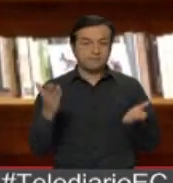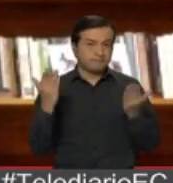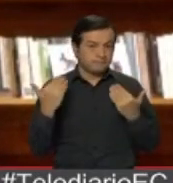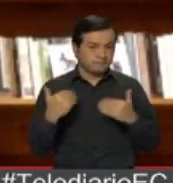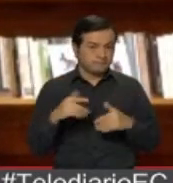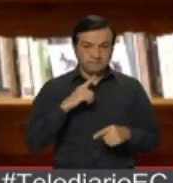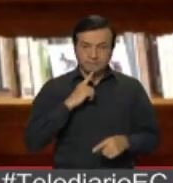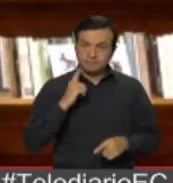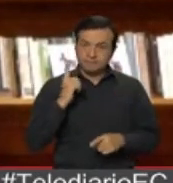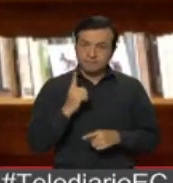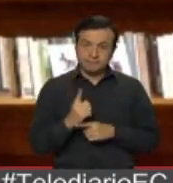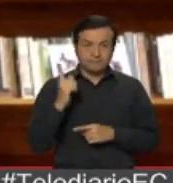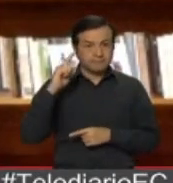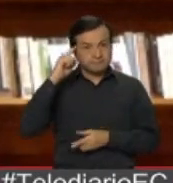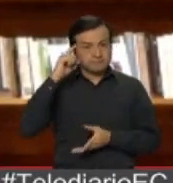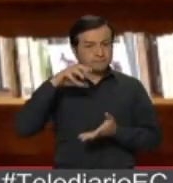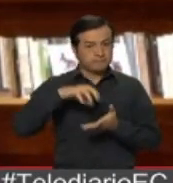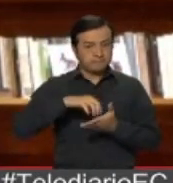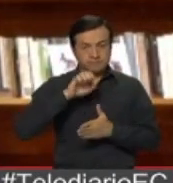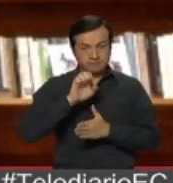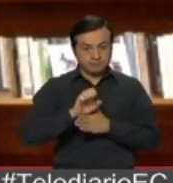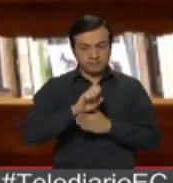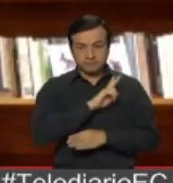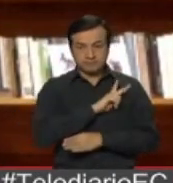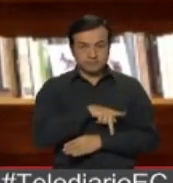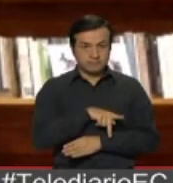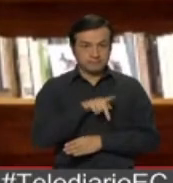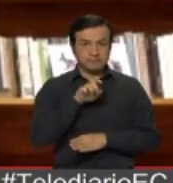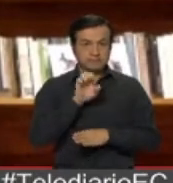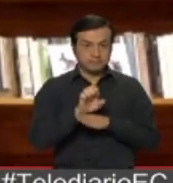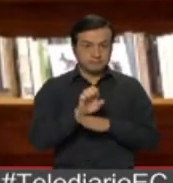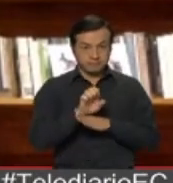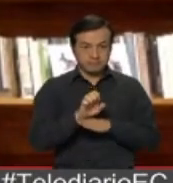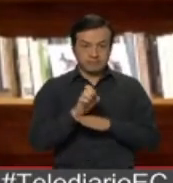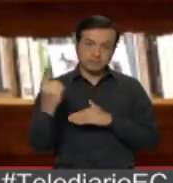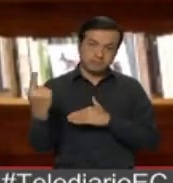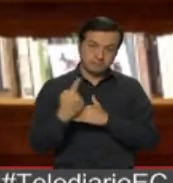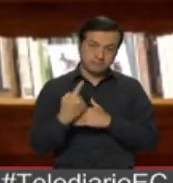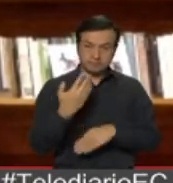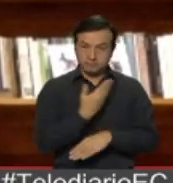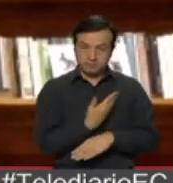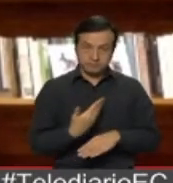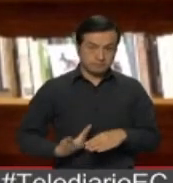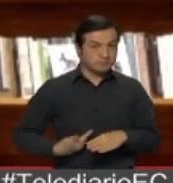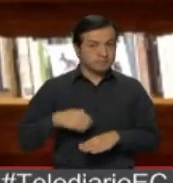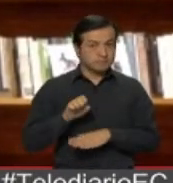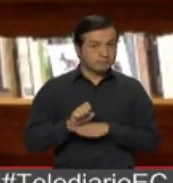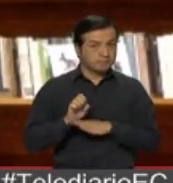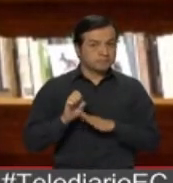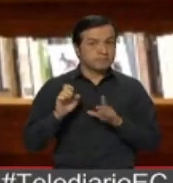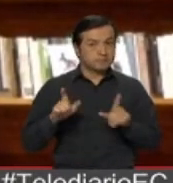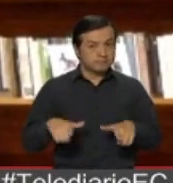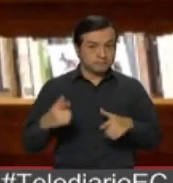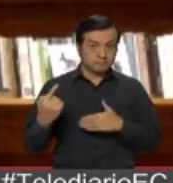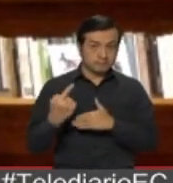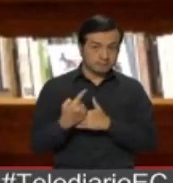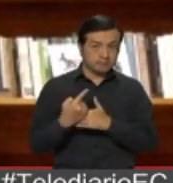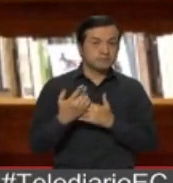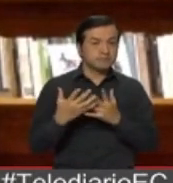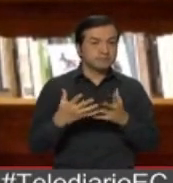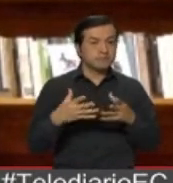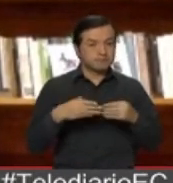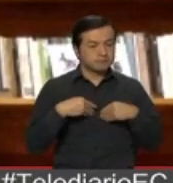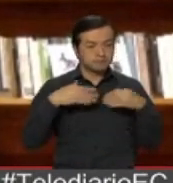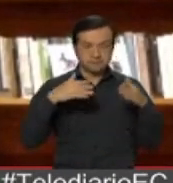que esto para el gobierno central, particularmente por las instrucciones que nos ha dado el señor presidente de la República, damos